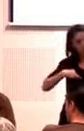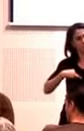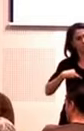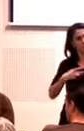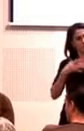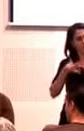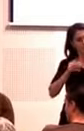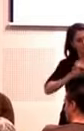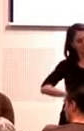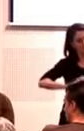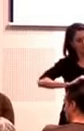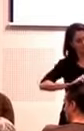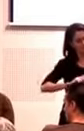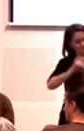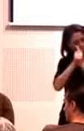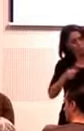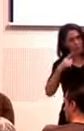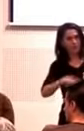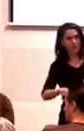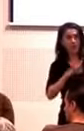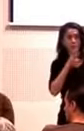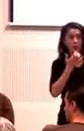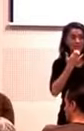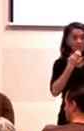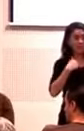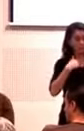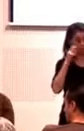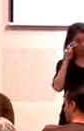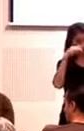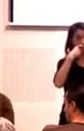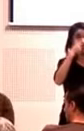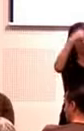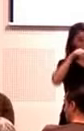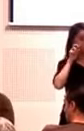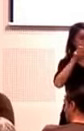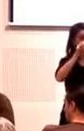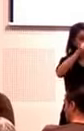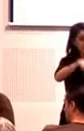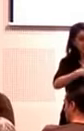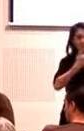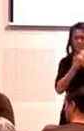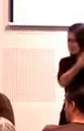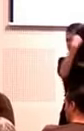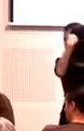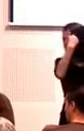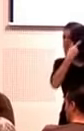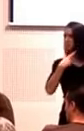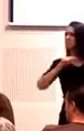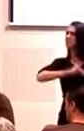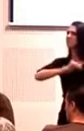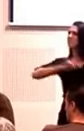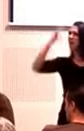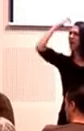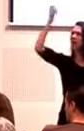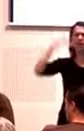realizarte de otra manera, porque yo cuando no me miro me siento la reina del baile. Si yo no me veo en un espejo no me siento ni con